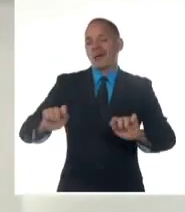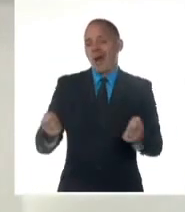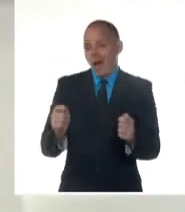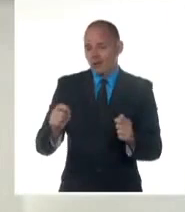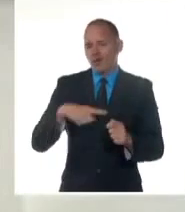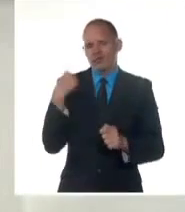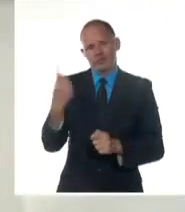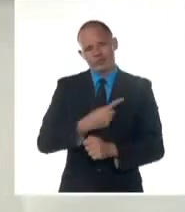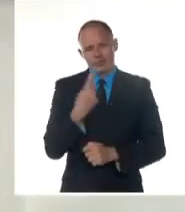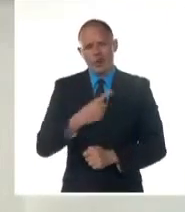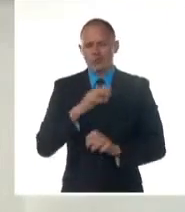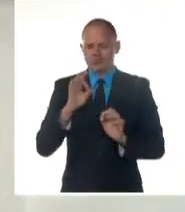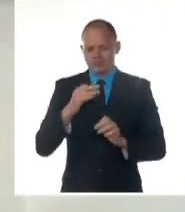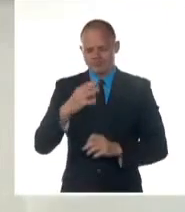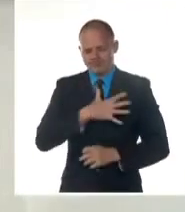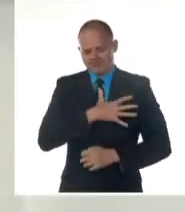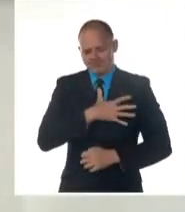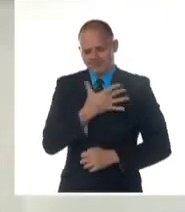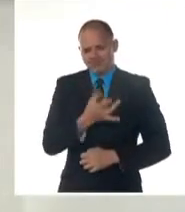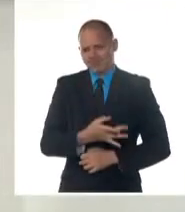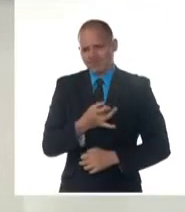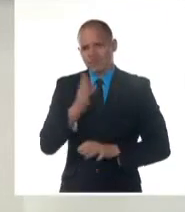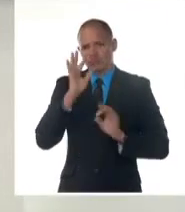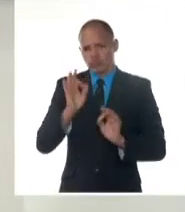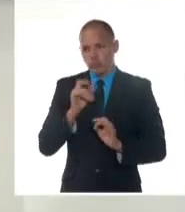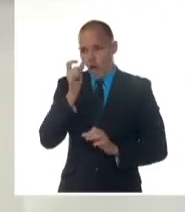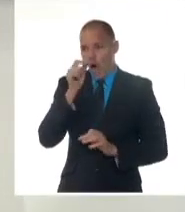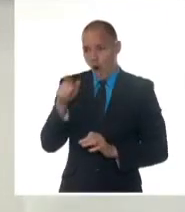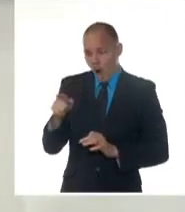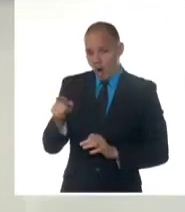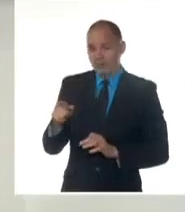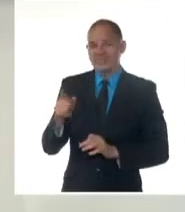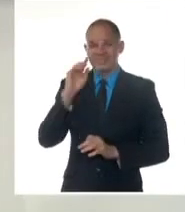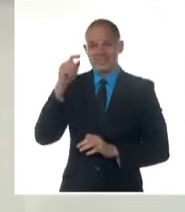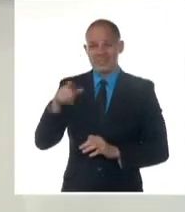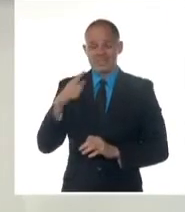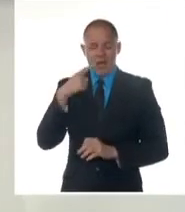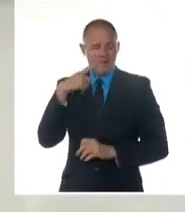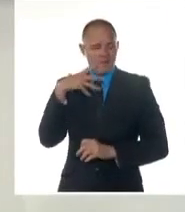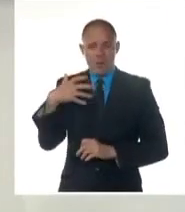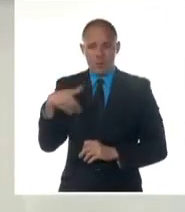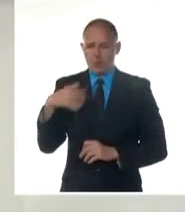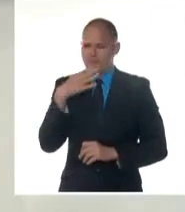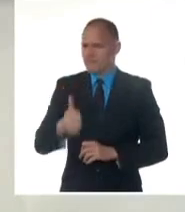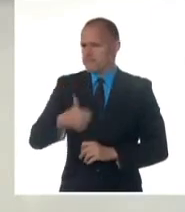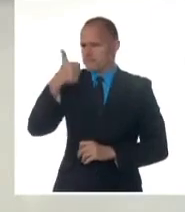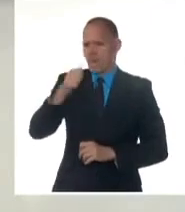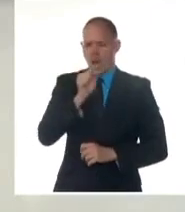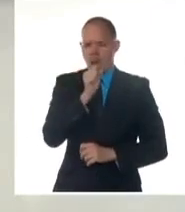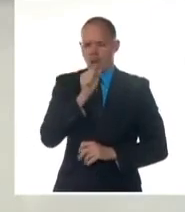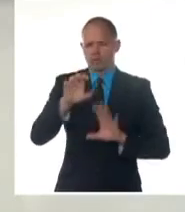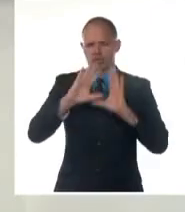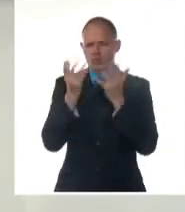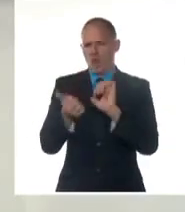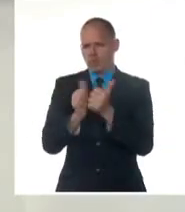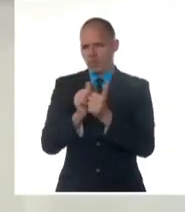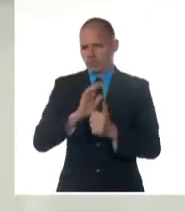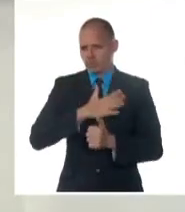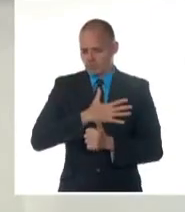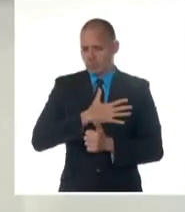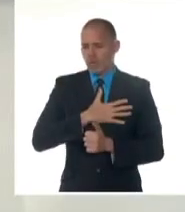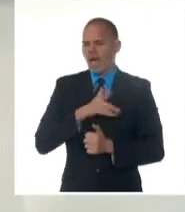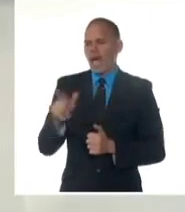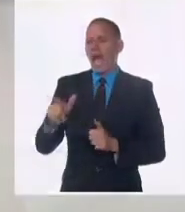lamenta la desaparición física de este valioso comunicador, quien marcó un hito en la narración deportiva del país. Por decisión familiar, su